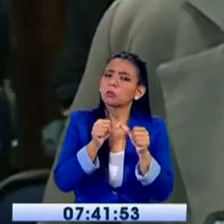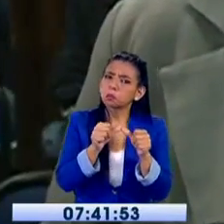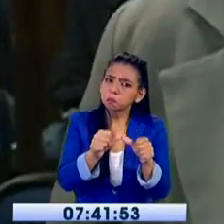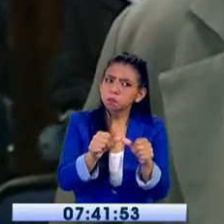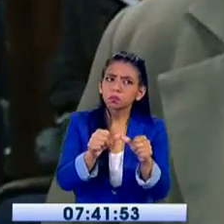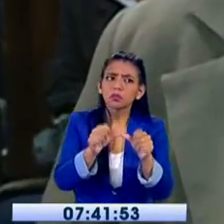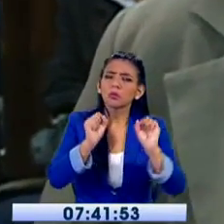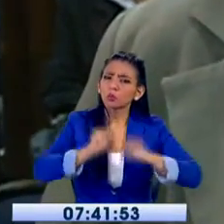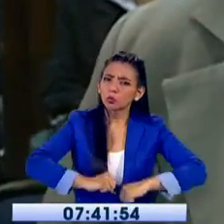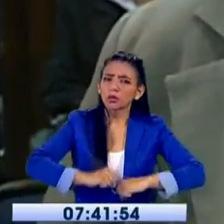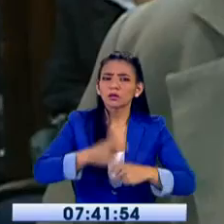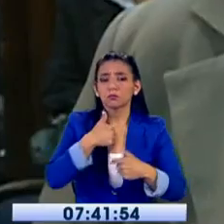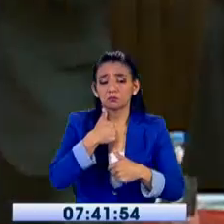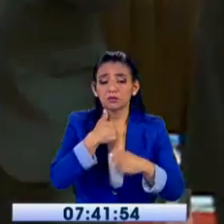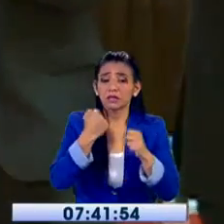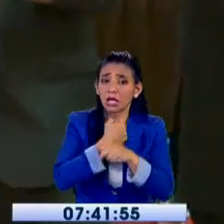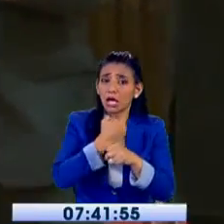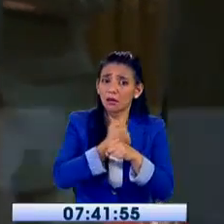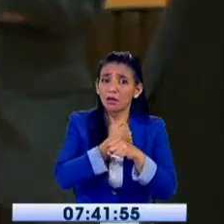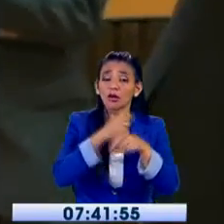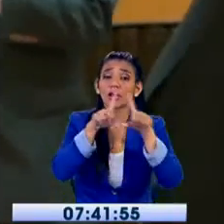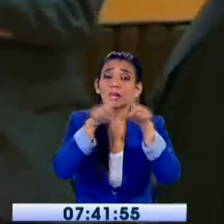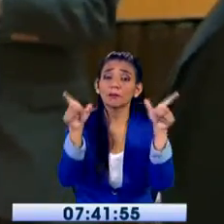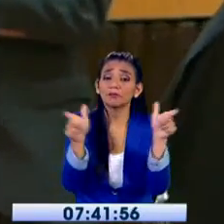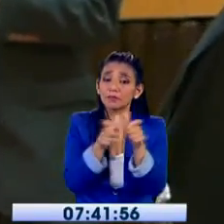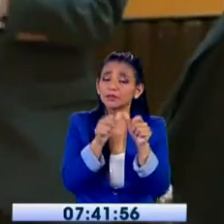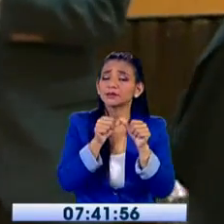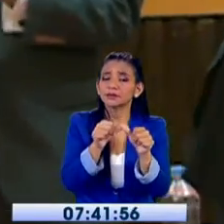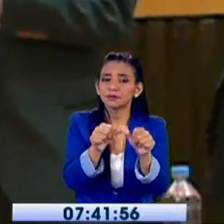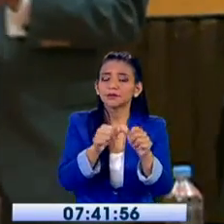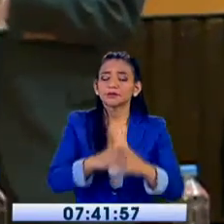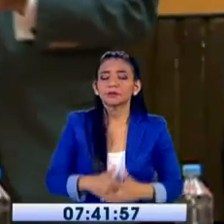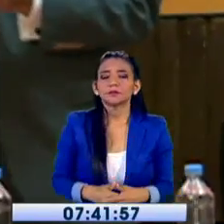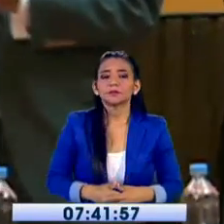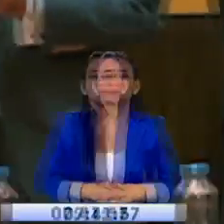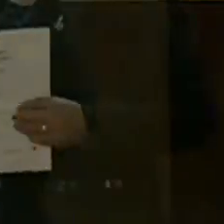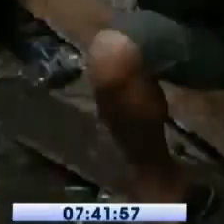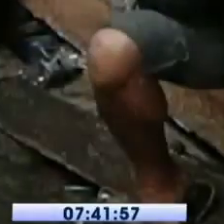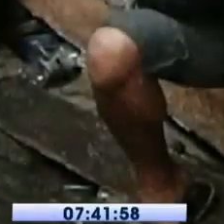poder emprender en nuestros trabajos. Informó Héctor Romero.